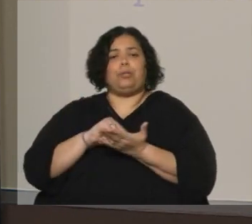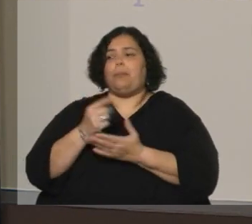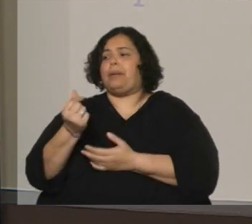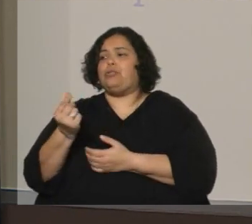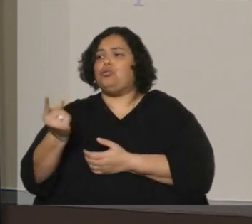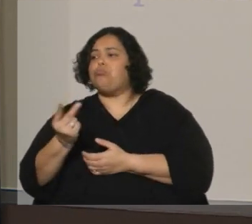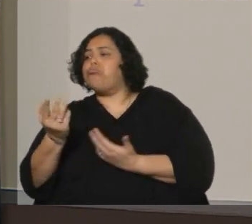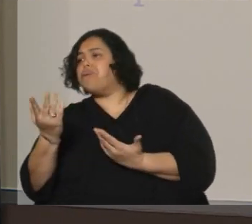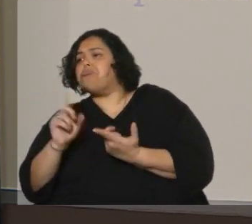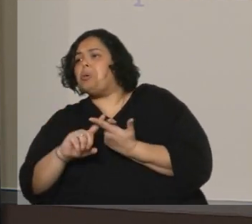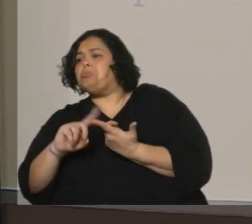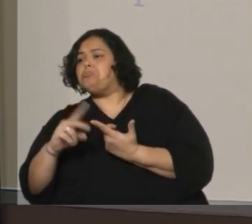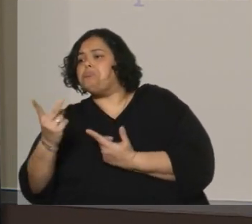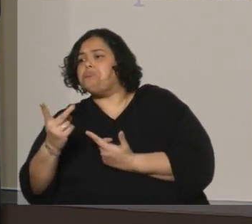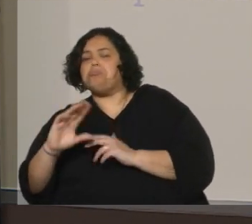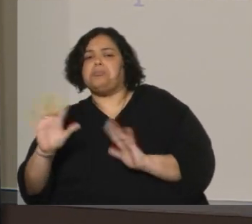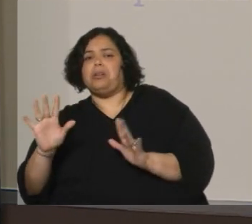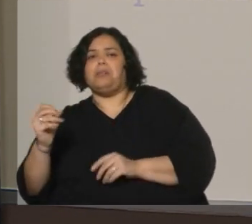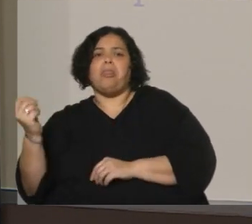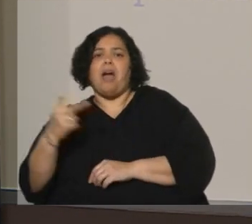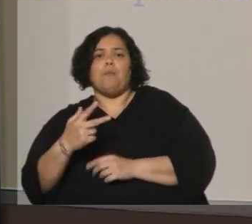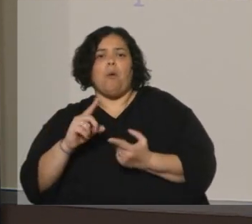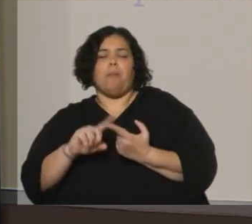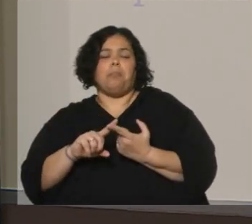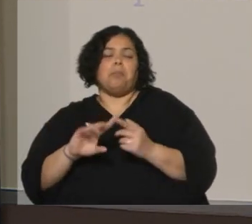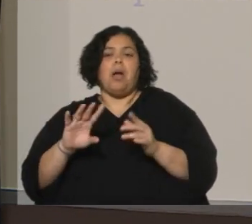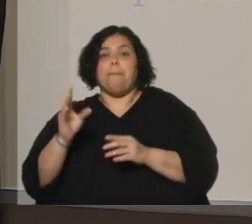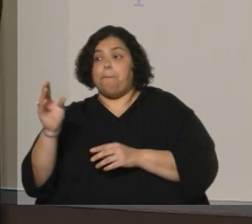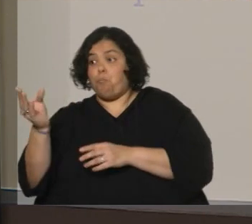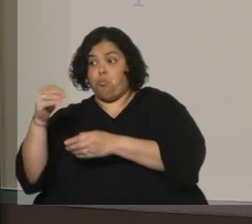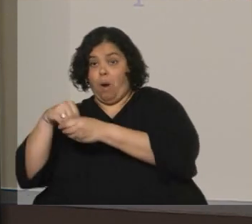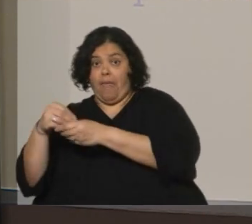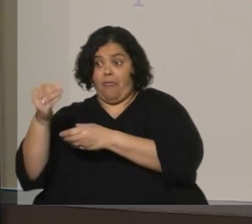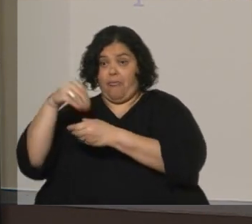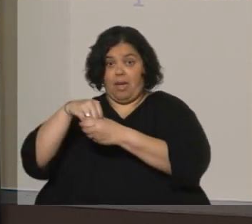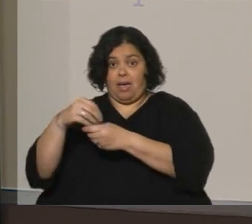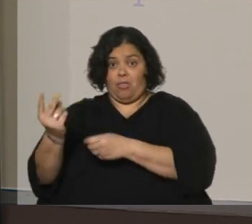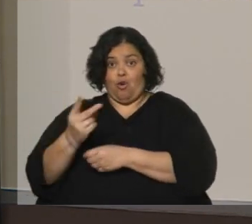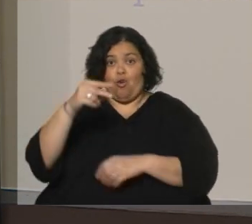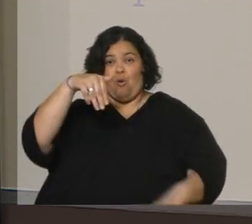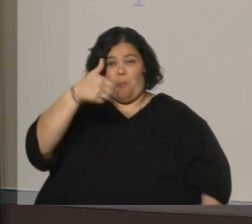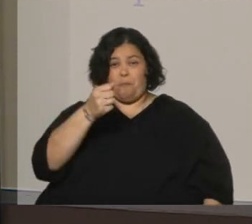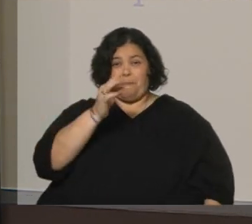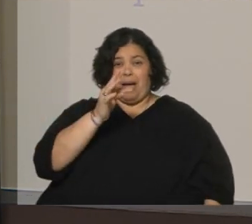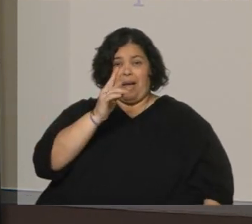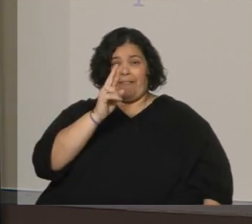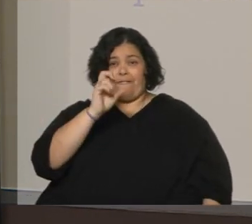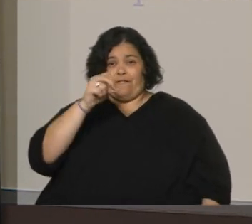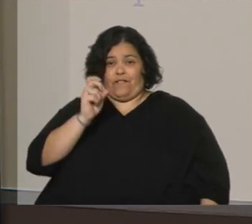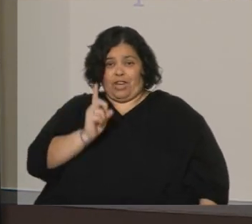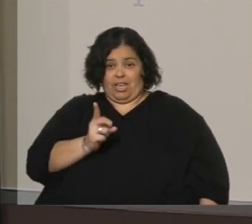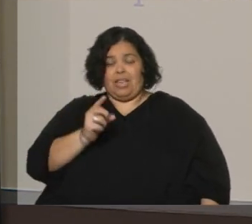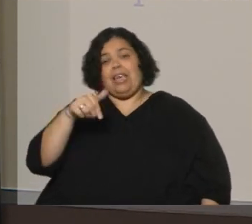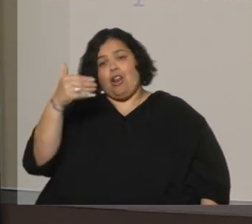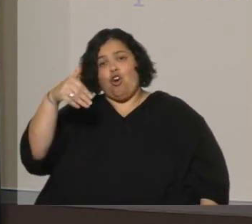realmente que ahora una absorba la otra Bueno yo creo que Y si hay un óptimo de digamos de porcentaje